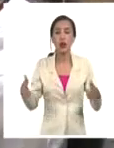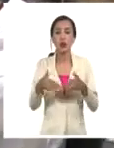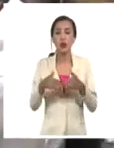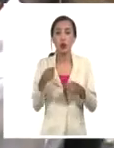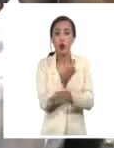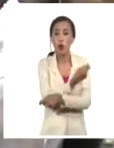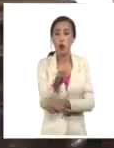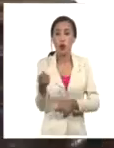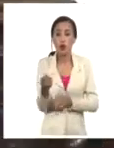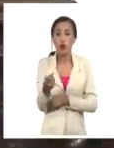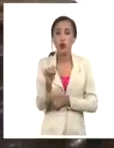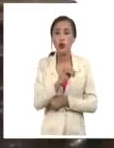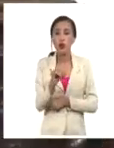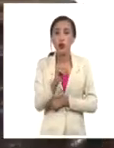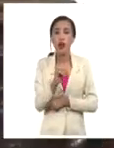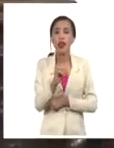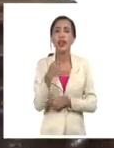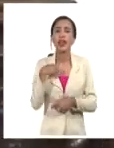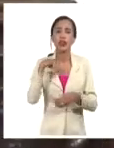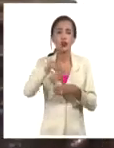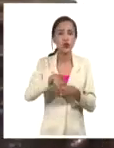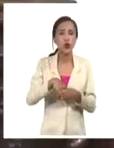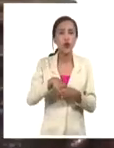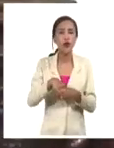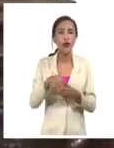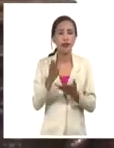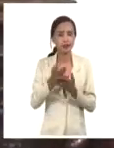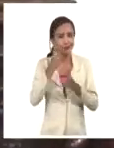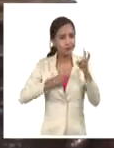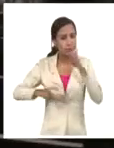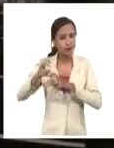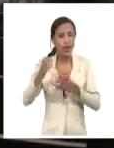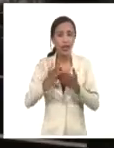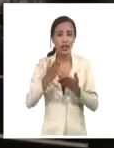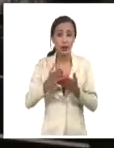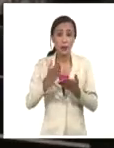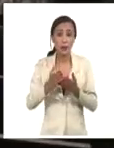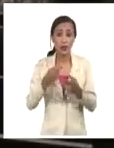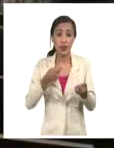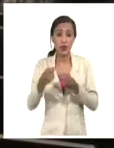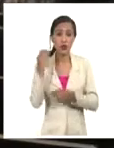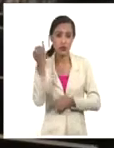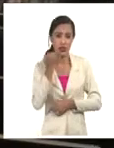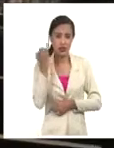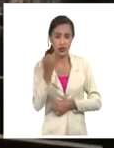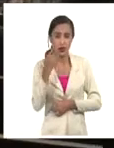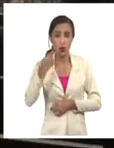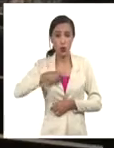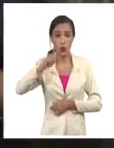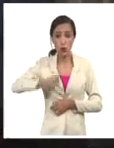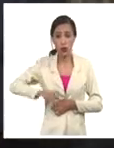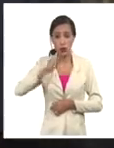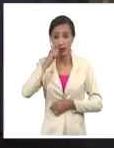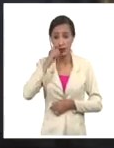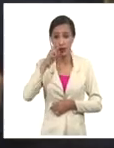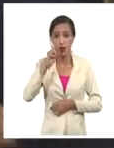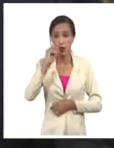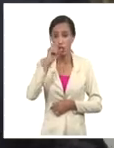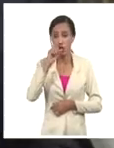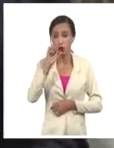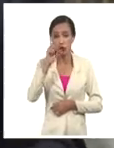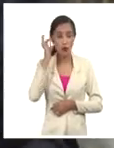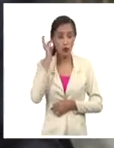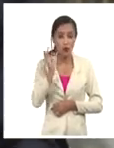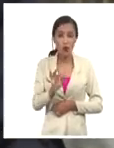de Introducción al Estudio de los Negocios Internacionales. El destacado jurista doctor Rodolfo Dávalos Fernández, en su